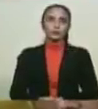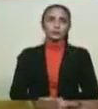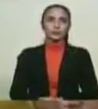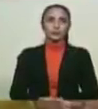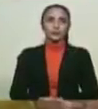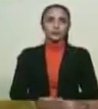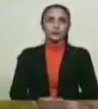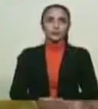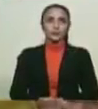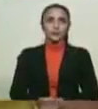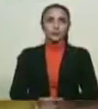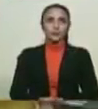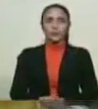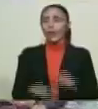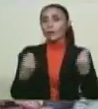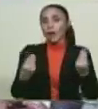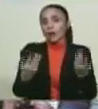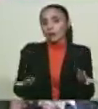Para eso, ¿verdad?